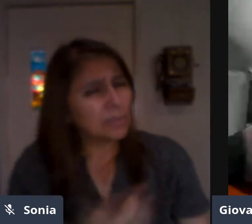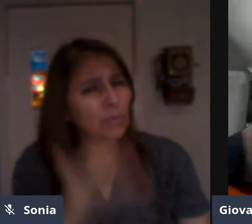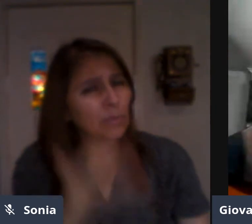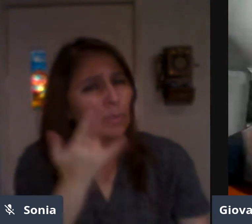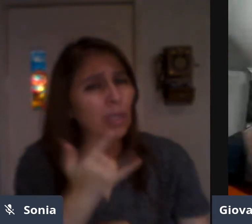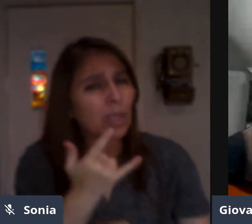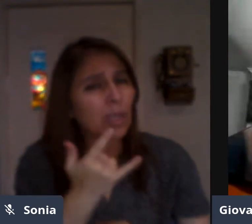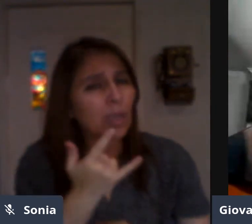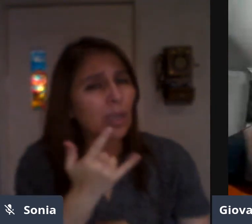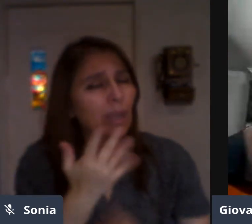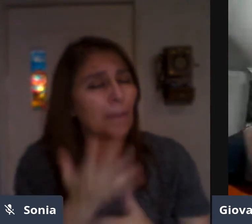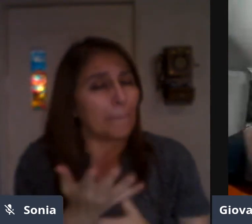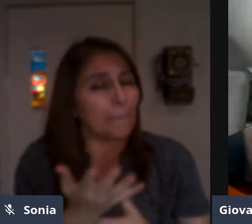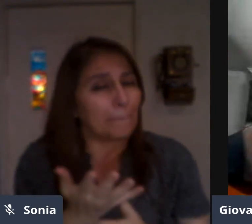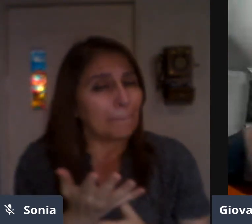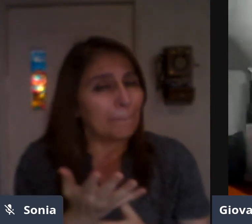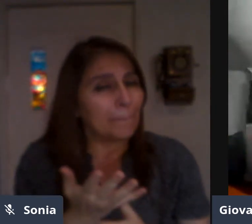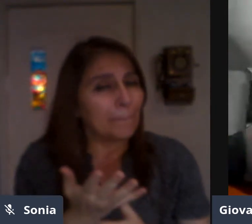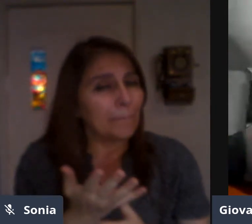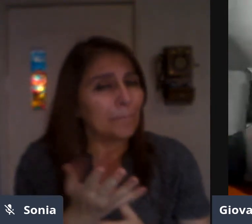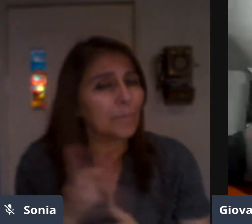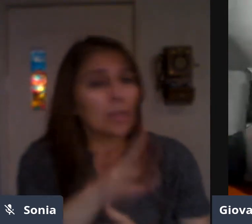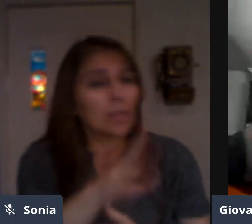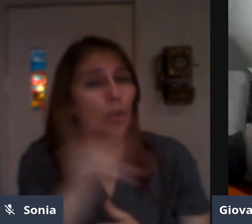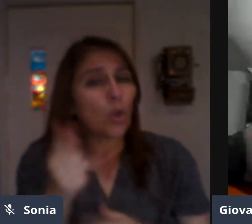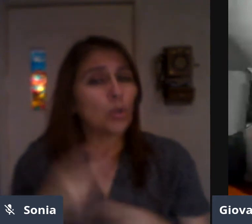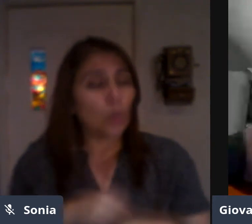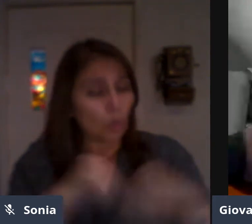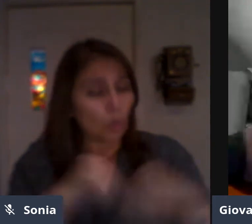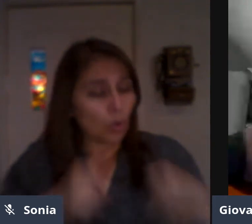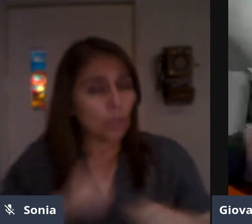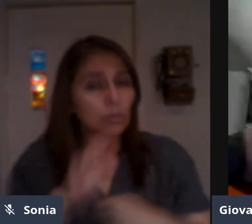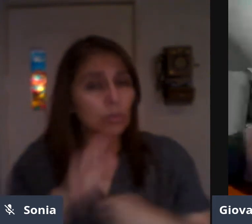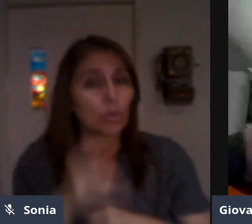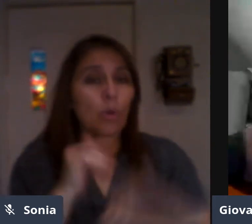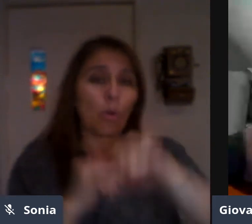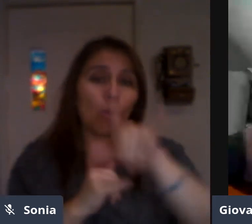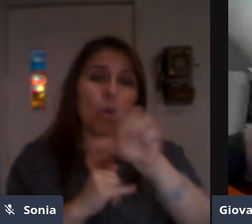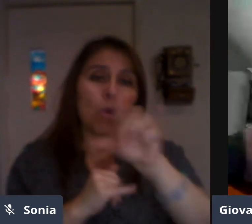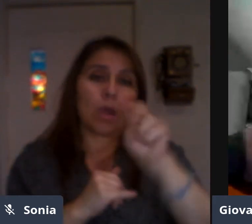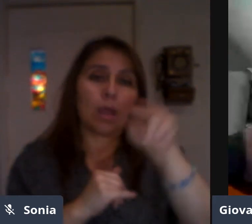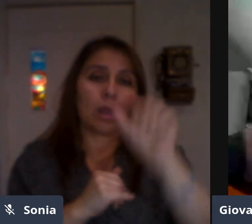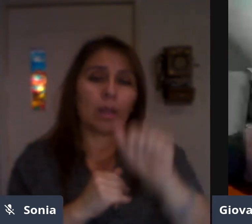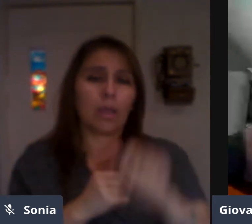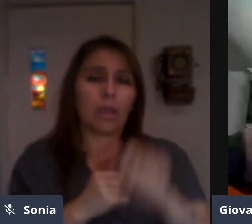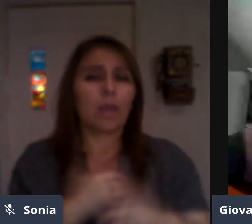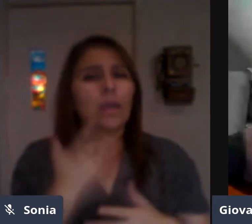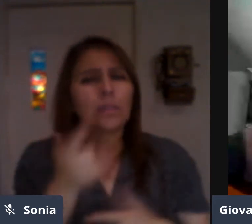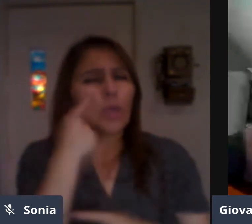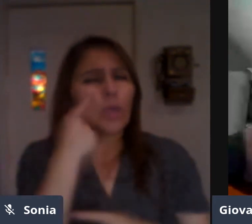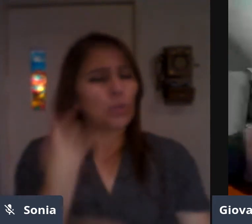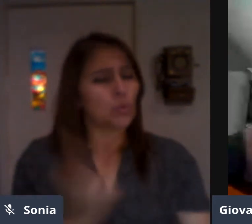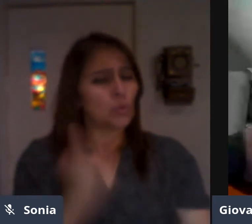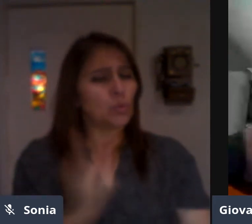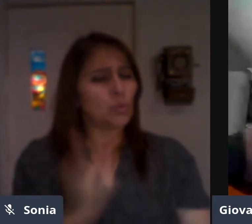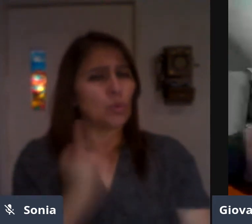este otro corazón bueno amarilla a marc gasol y cuanto